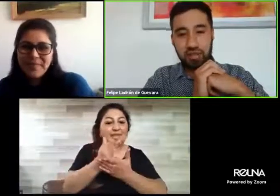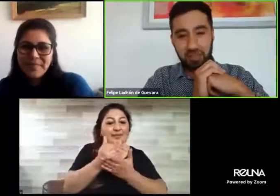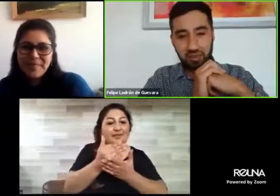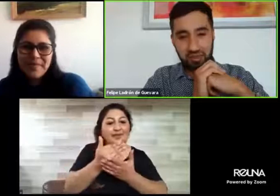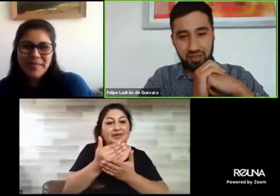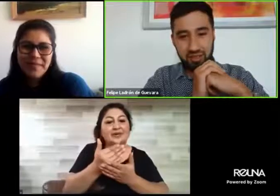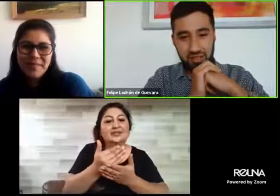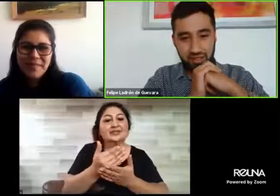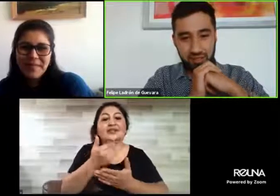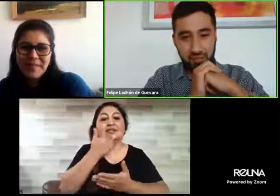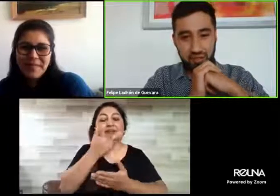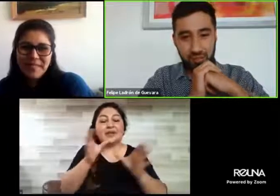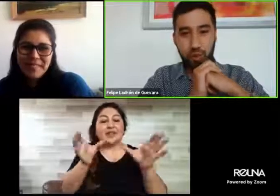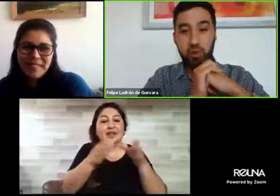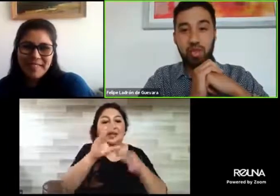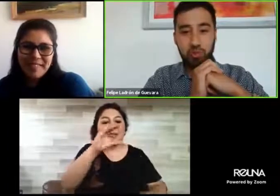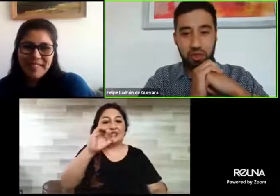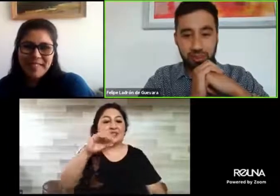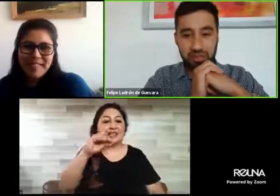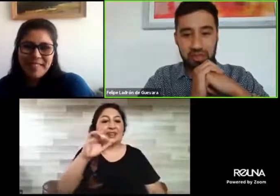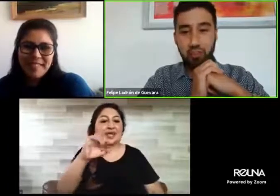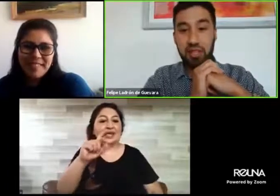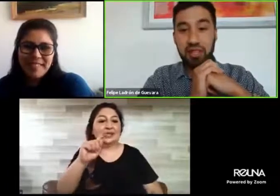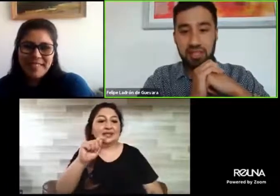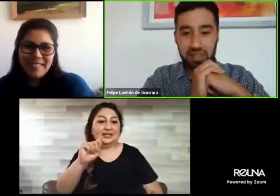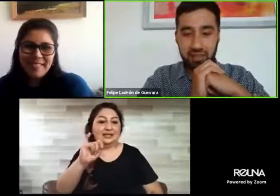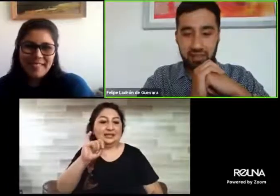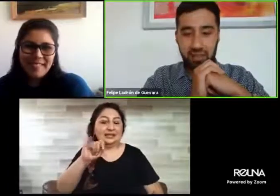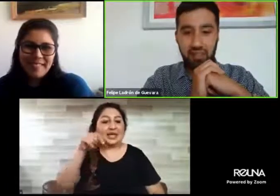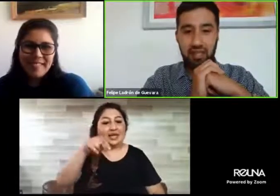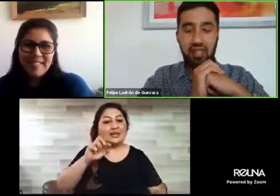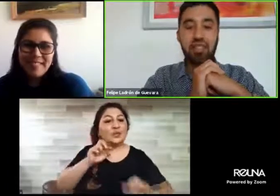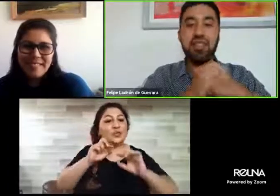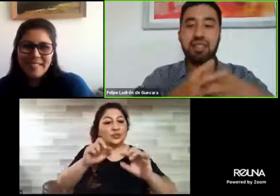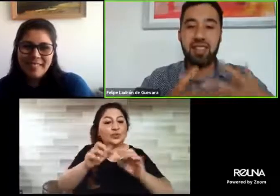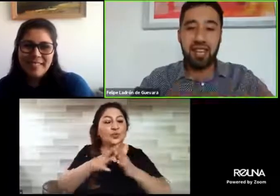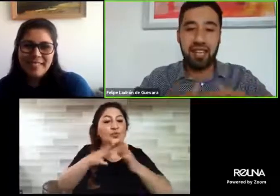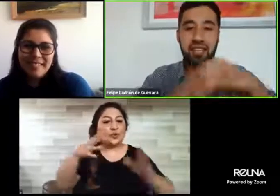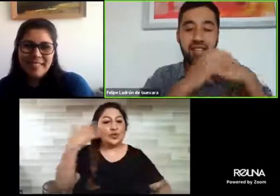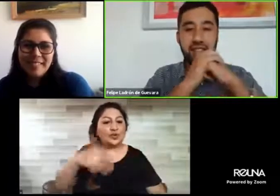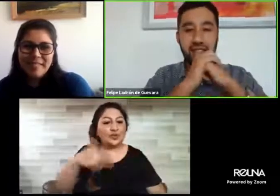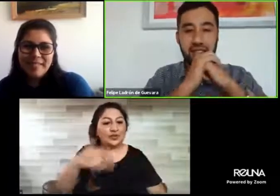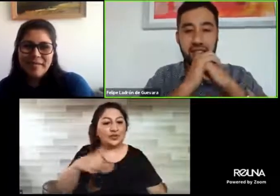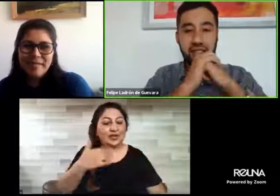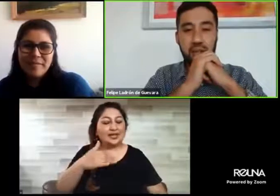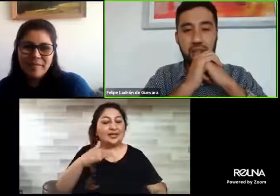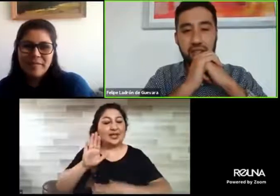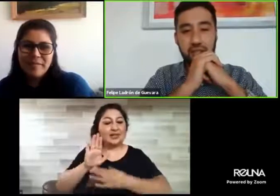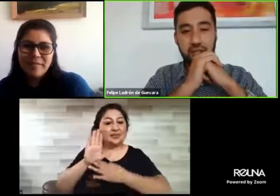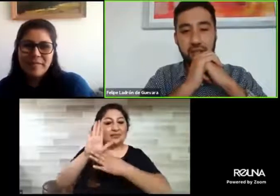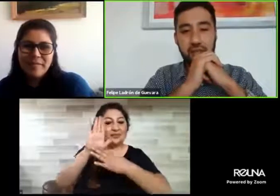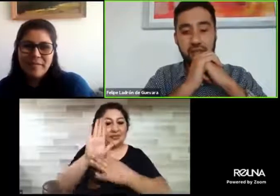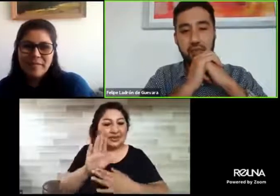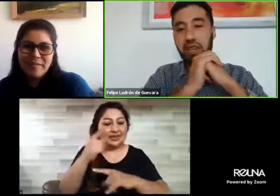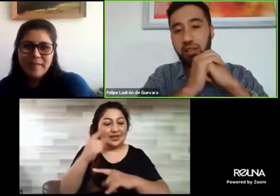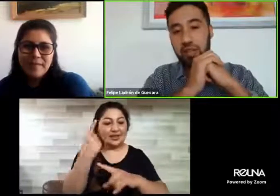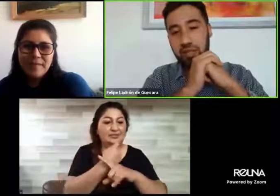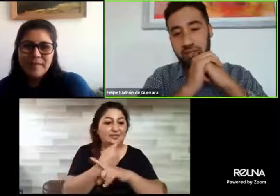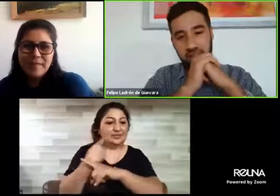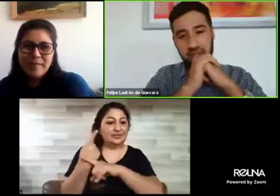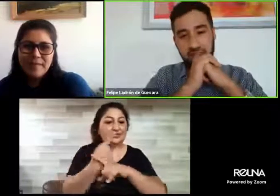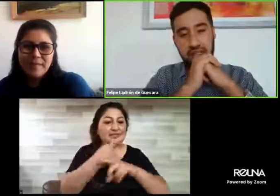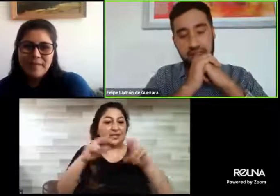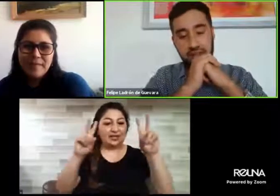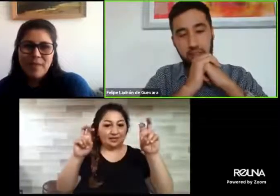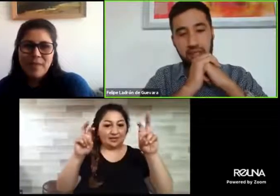por la invitación. Realmente una oportunidad muy importante, como les decía al inicio, de instalar y de discutir estos temas, de ponerlos en la